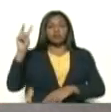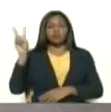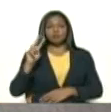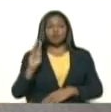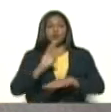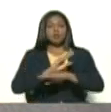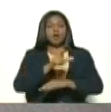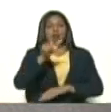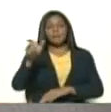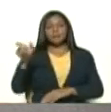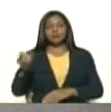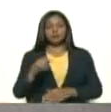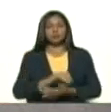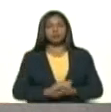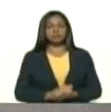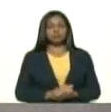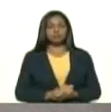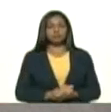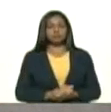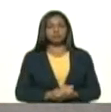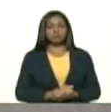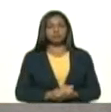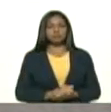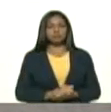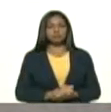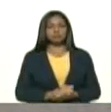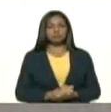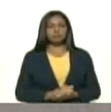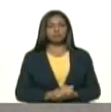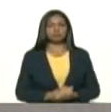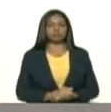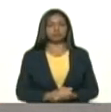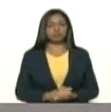a la gente. Tenemos la